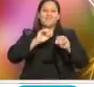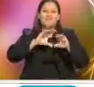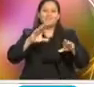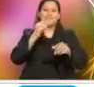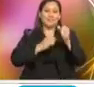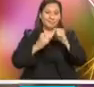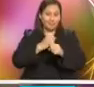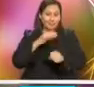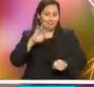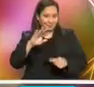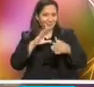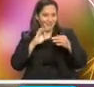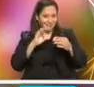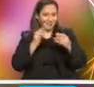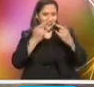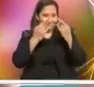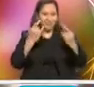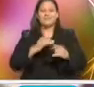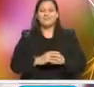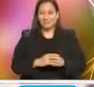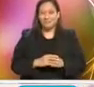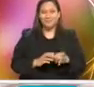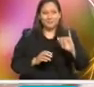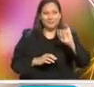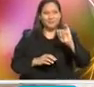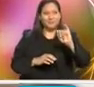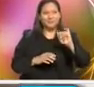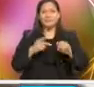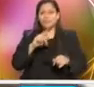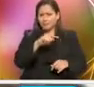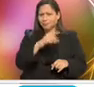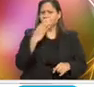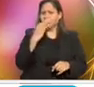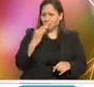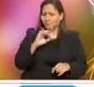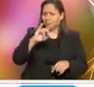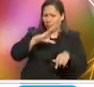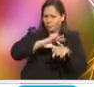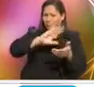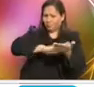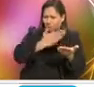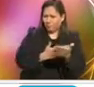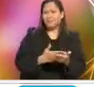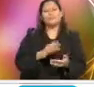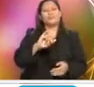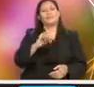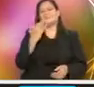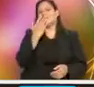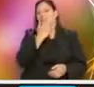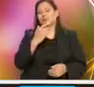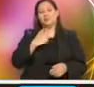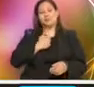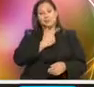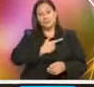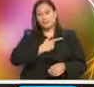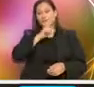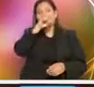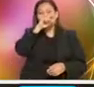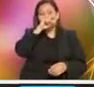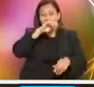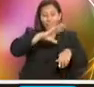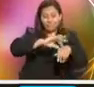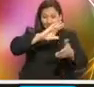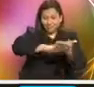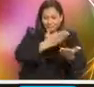siglo XIX Sí. de lo viral. Exacto, sí, sí, sí. Pero aún así es deliciosa la milanesa, Sí, ¿no? la verdad es que muy, muy rica. A mí, por ejemplo, el pollo empanizado,